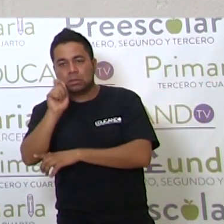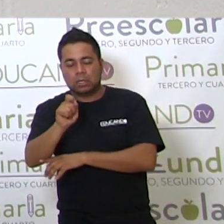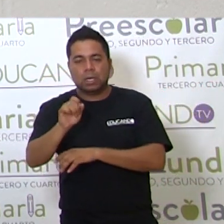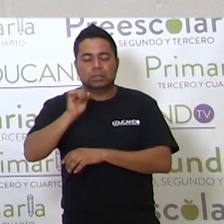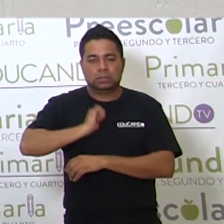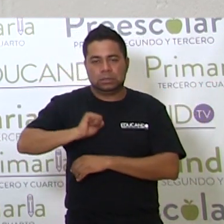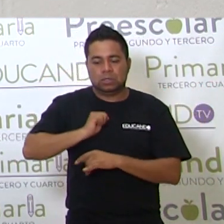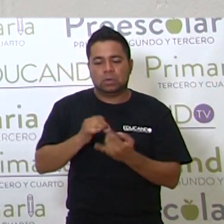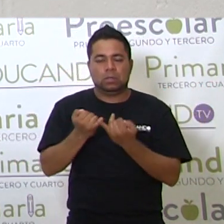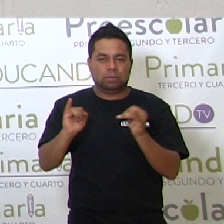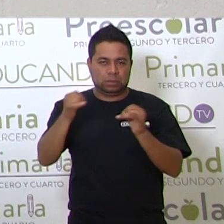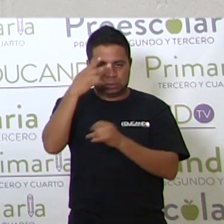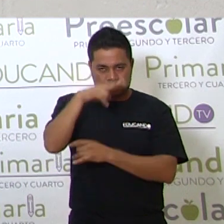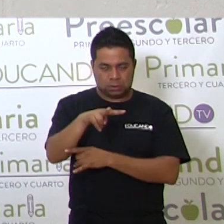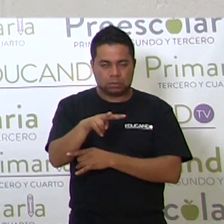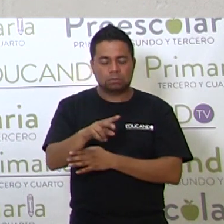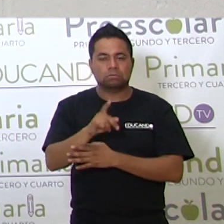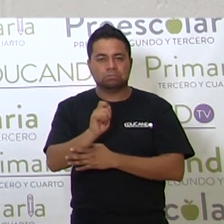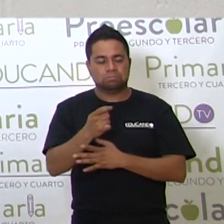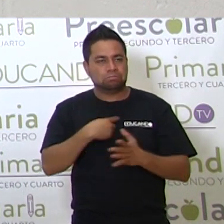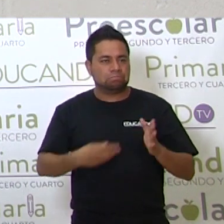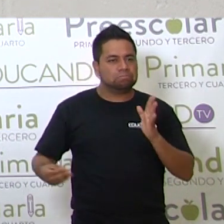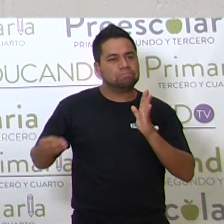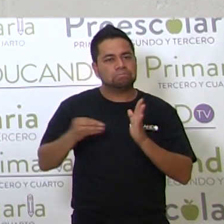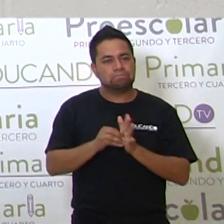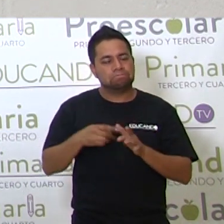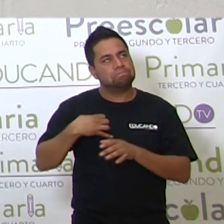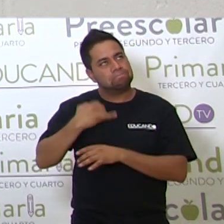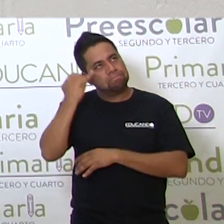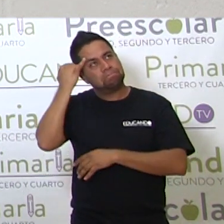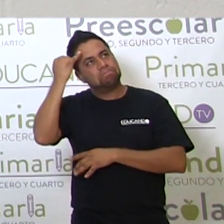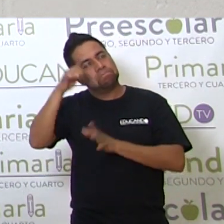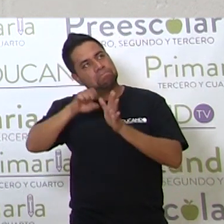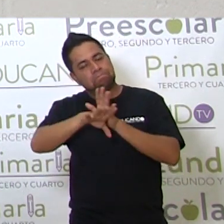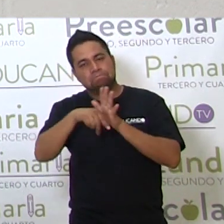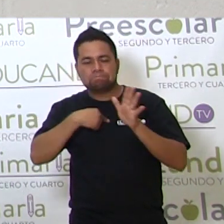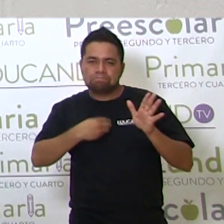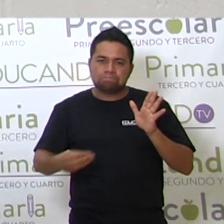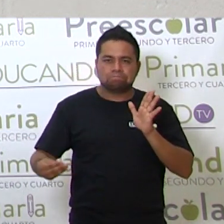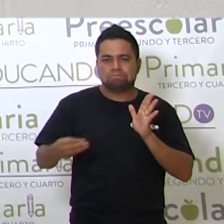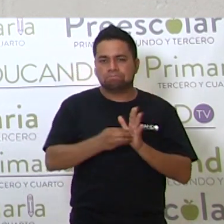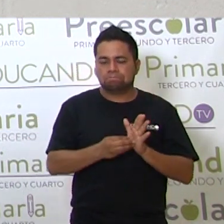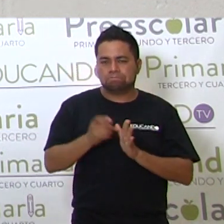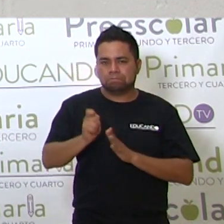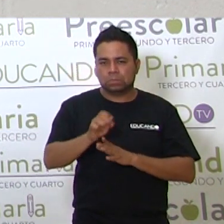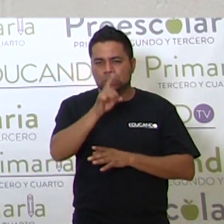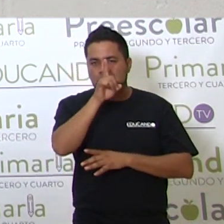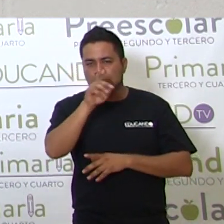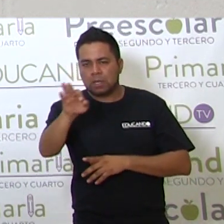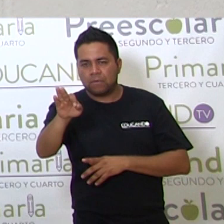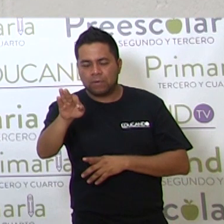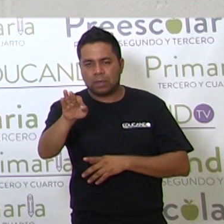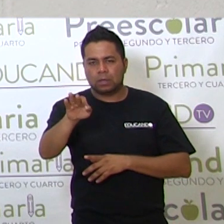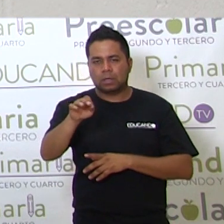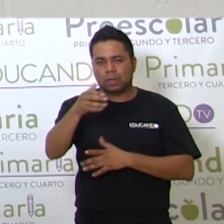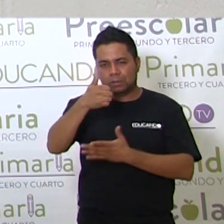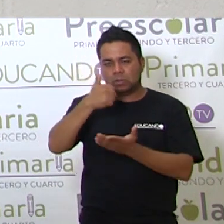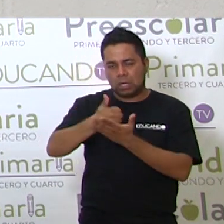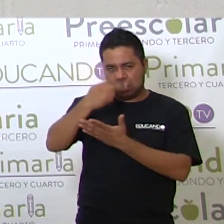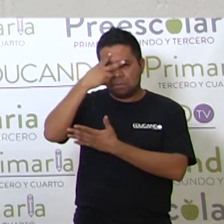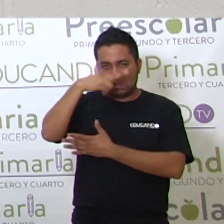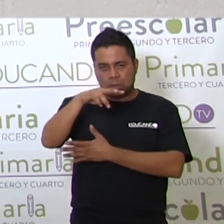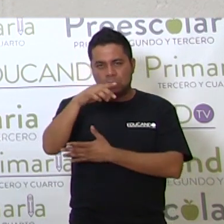podríamos poner? Ahí a mí se me ocurre que fue en el DF, en la Ciudad de